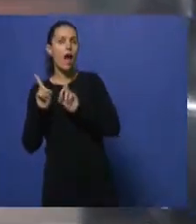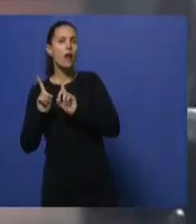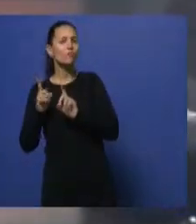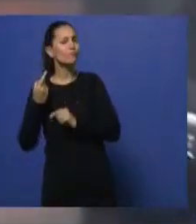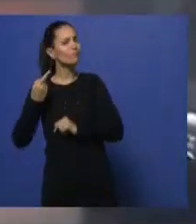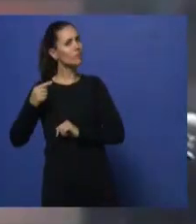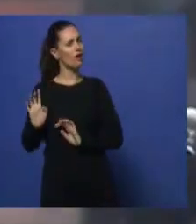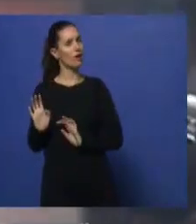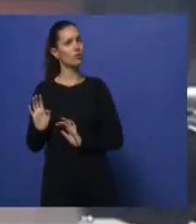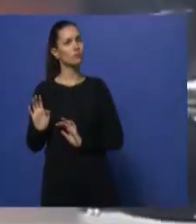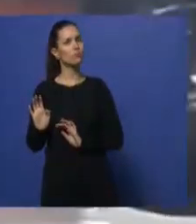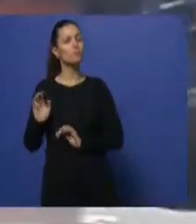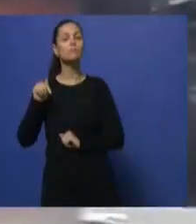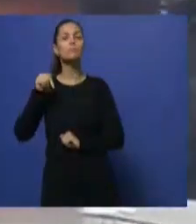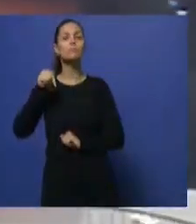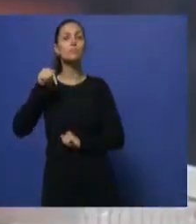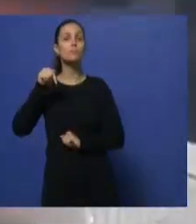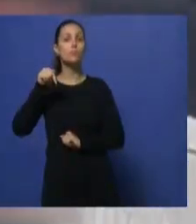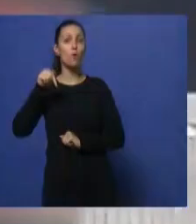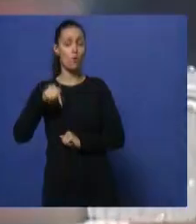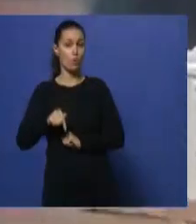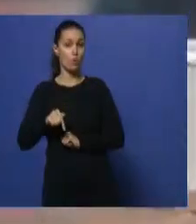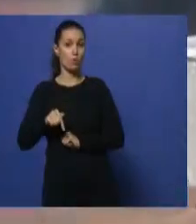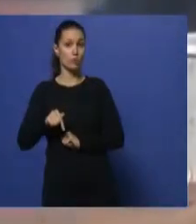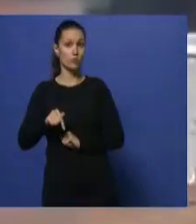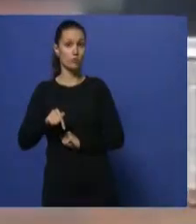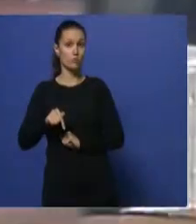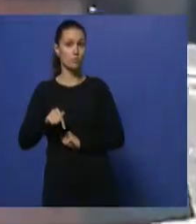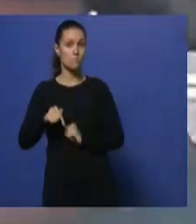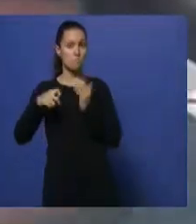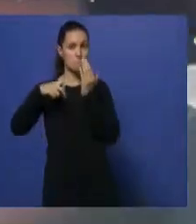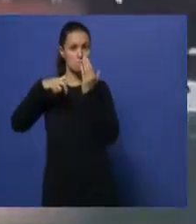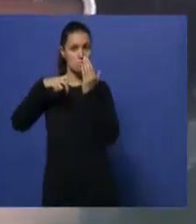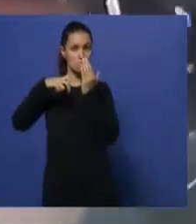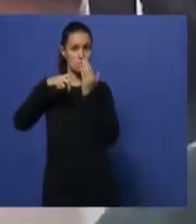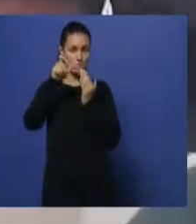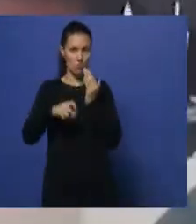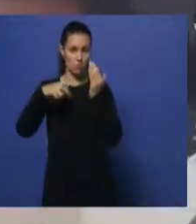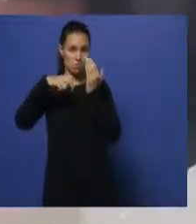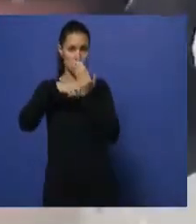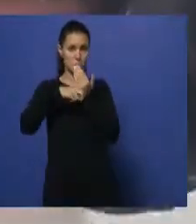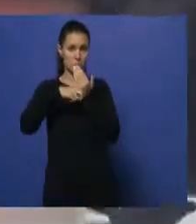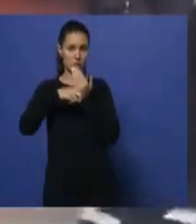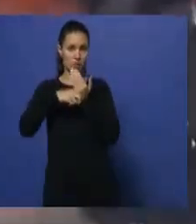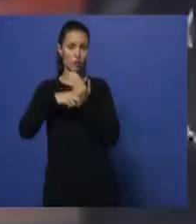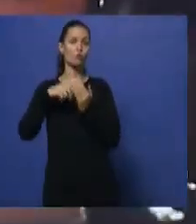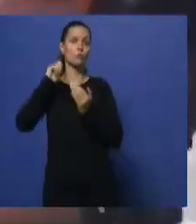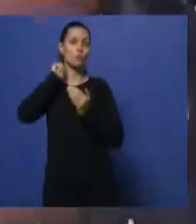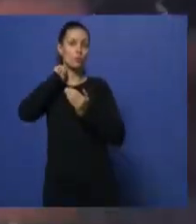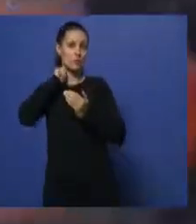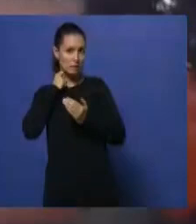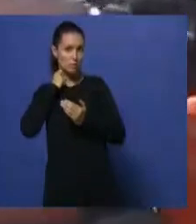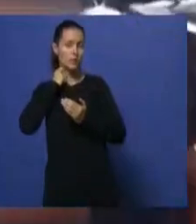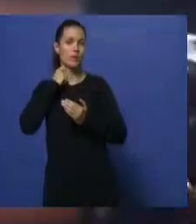hoy renuncia hoy renunció en este caso el ministro de seguridad de la ciudad de buenos aires martín